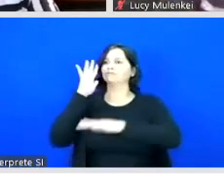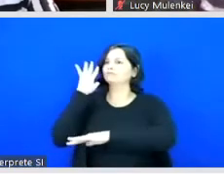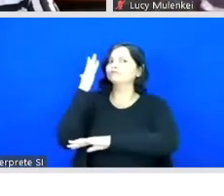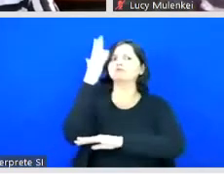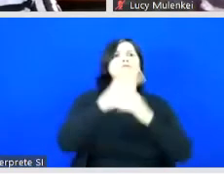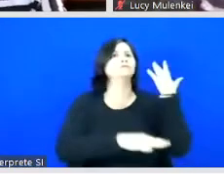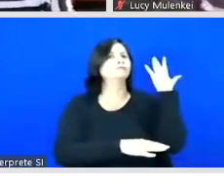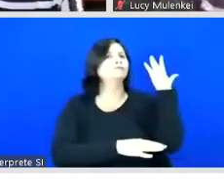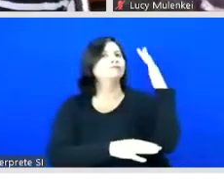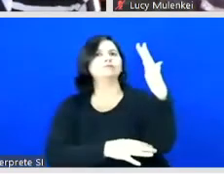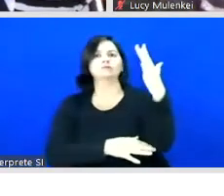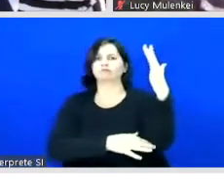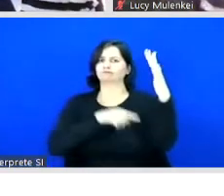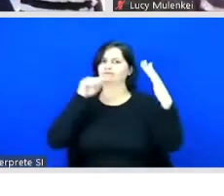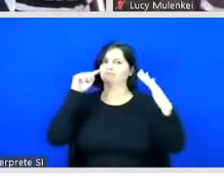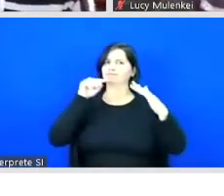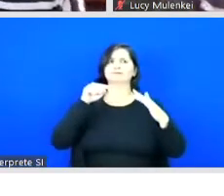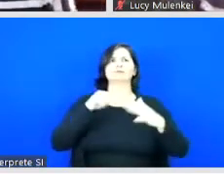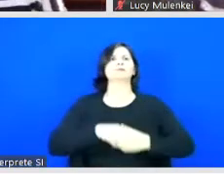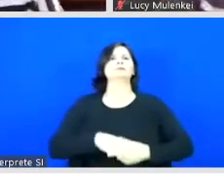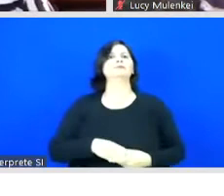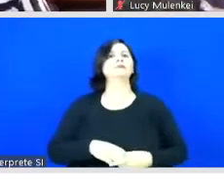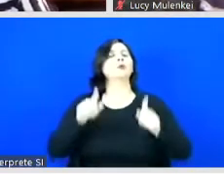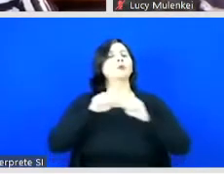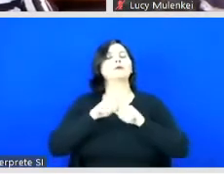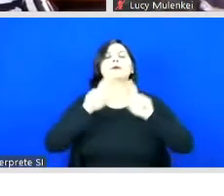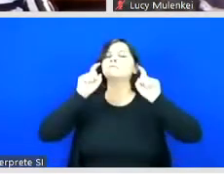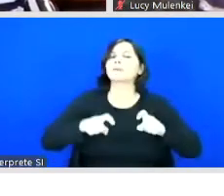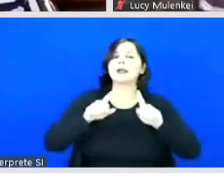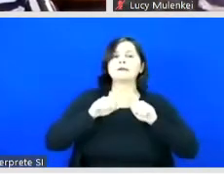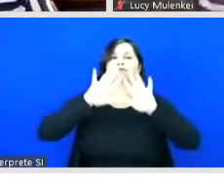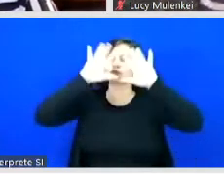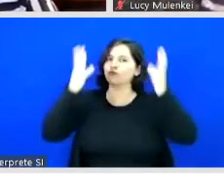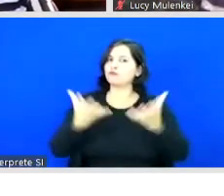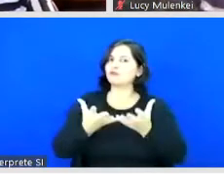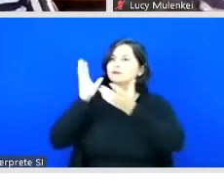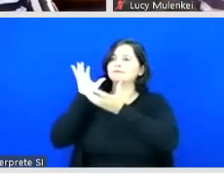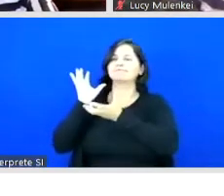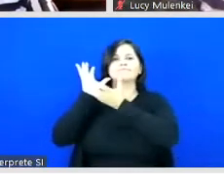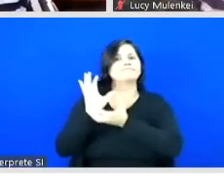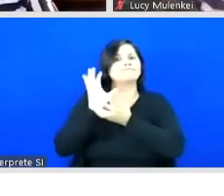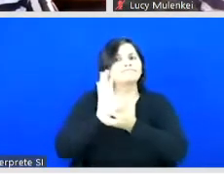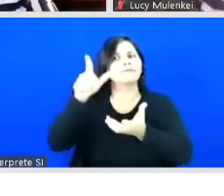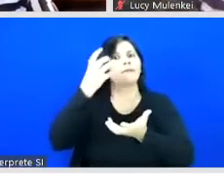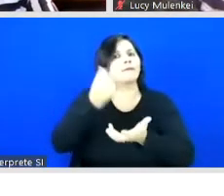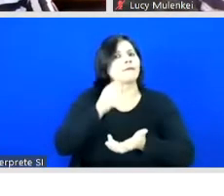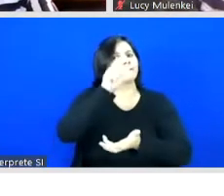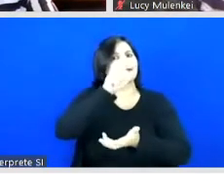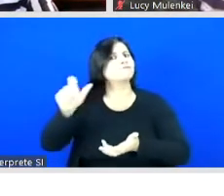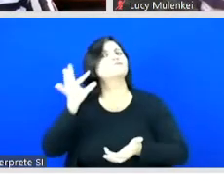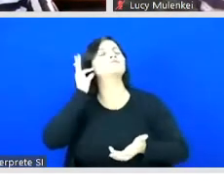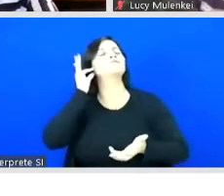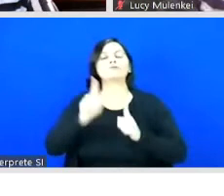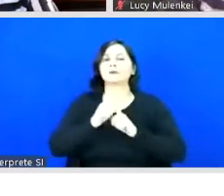ecosistemas en la resiliencia que tienen las comunidades y también, por supuesto, pues los